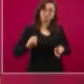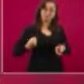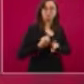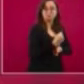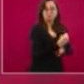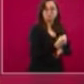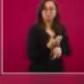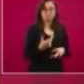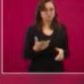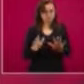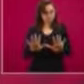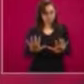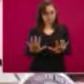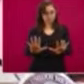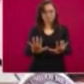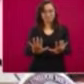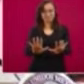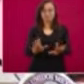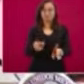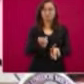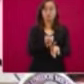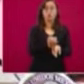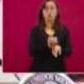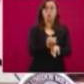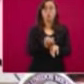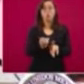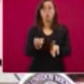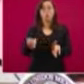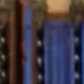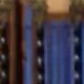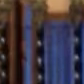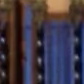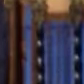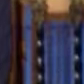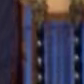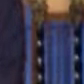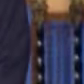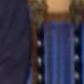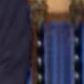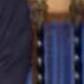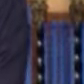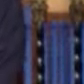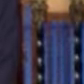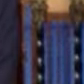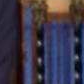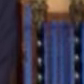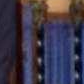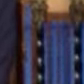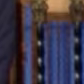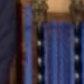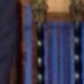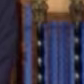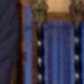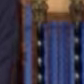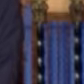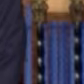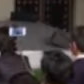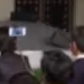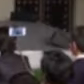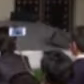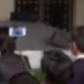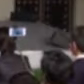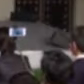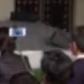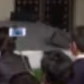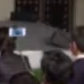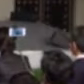también evaluamos a Hugo López-Gatell. Y Hugo López-Gatell también está bien evaluado. Además del presidente, tiene él una buena evaluación. 60%